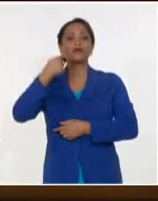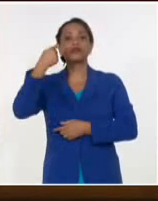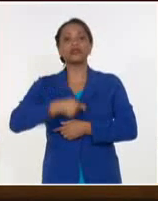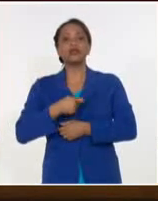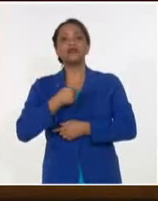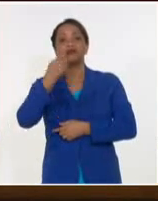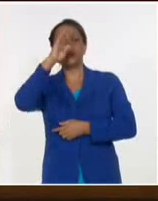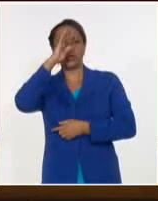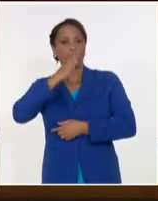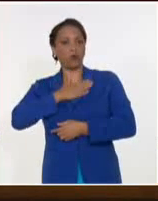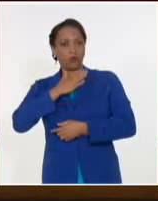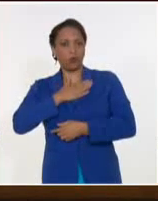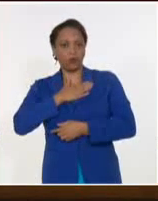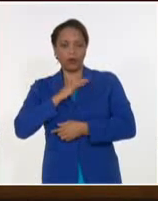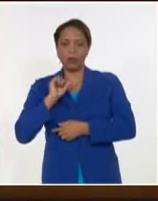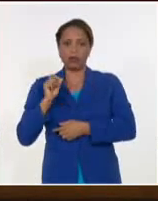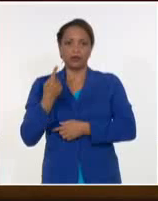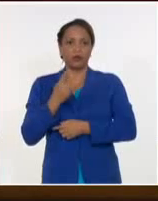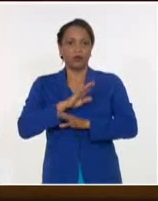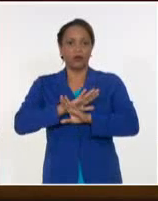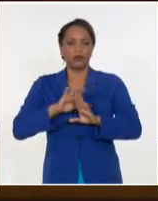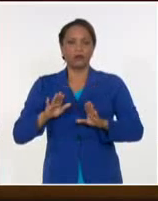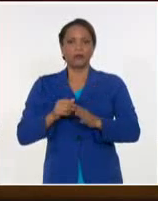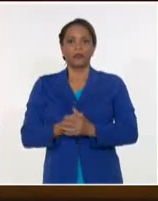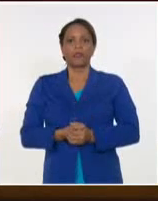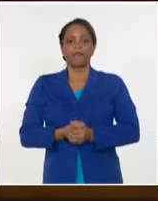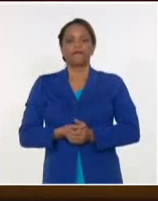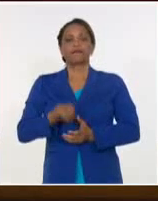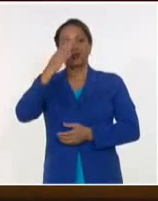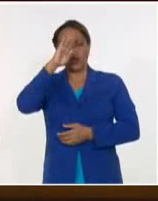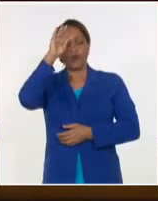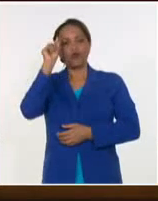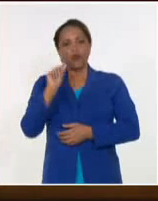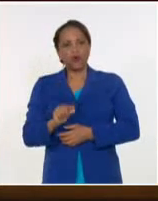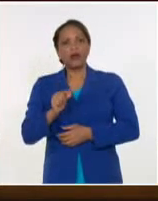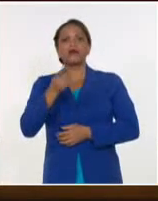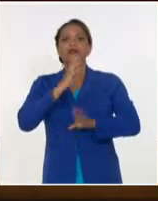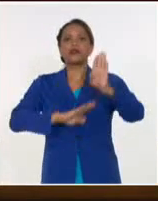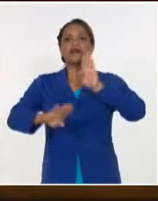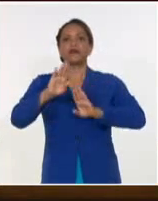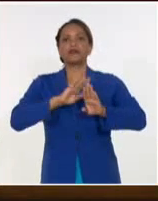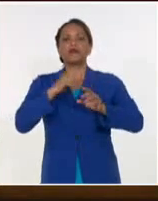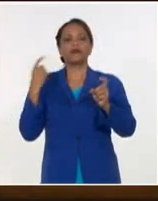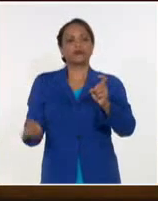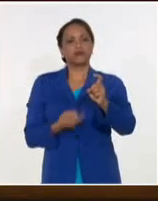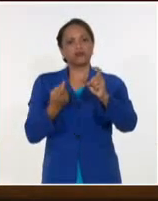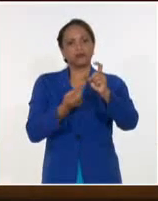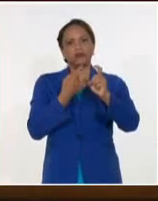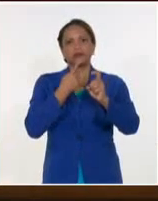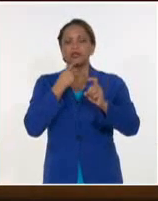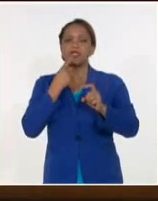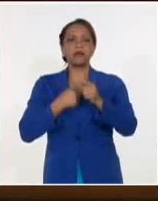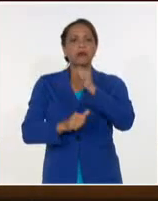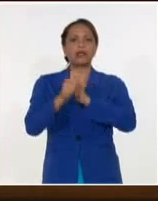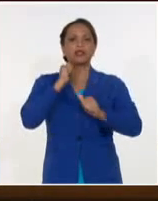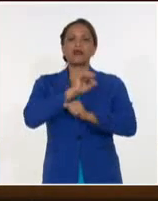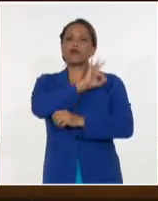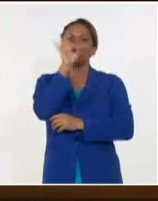o debería tener toda nación y que los cubanos atesoramos como una justa conquista a la que no vamos a